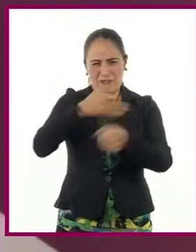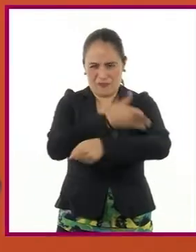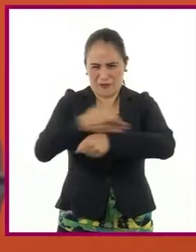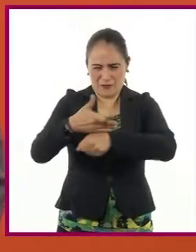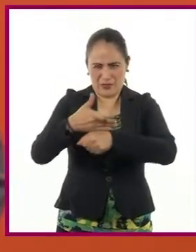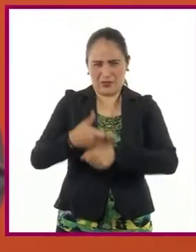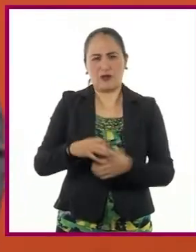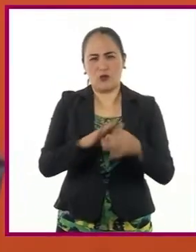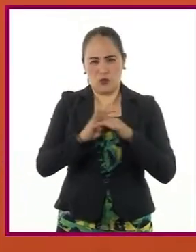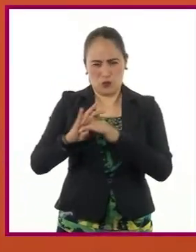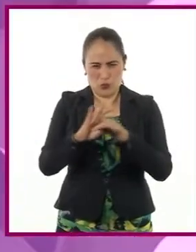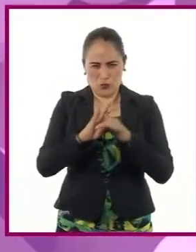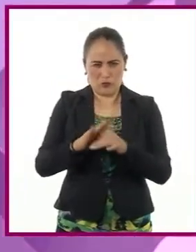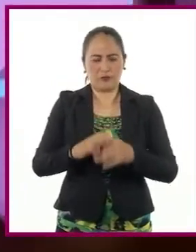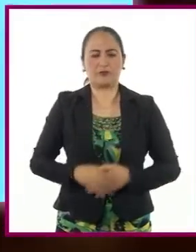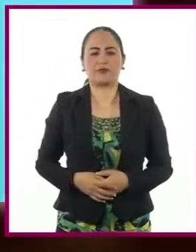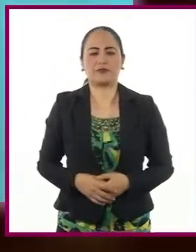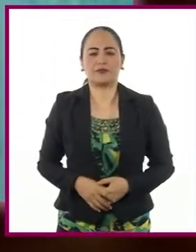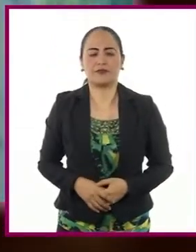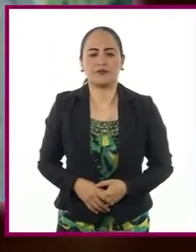interpersonales. Vayamos a verlo.